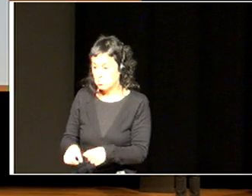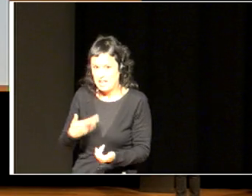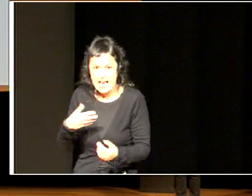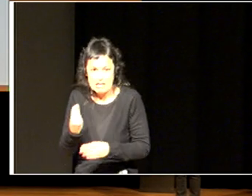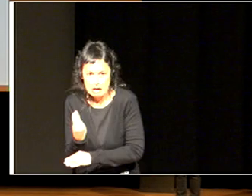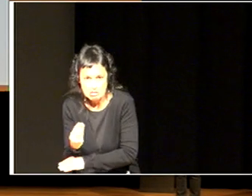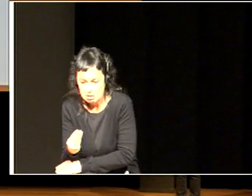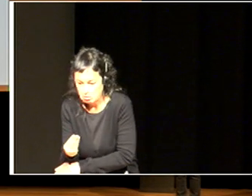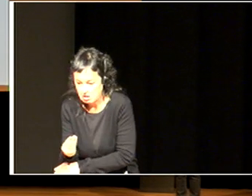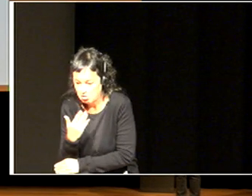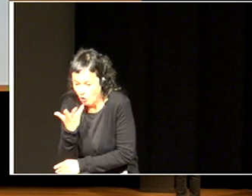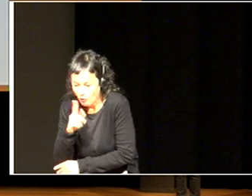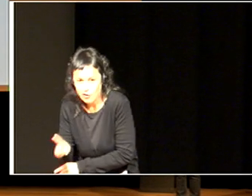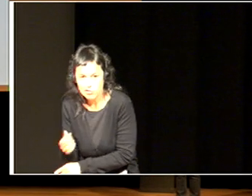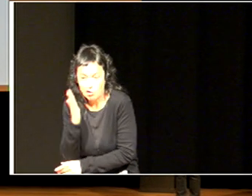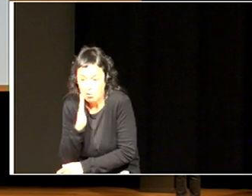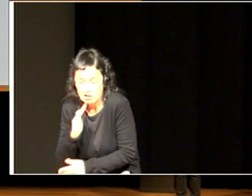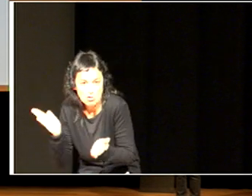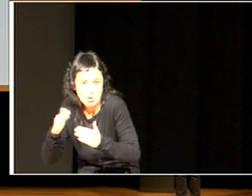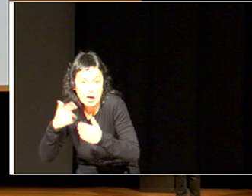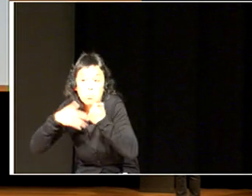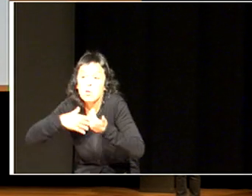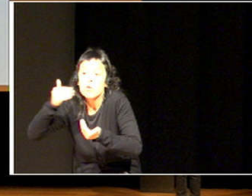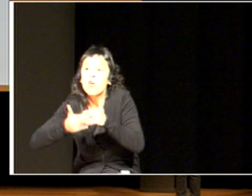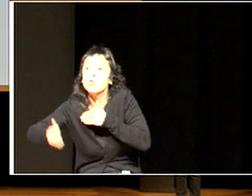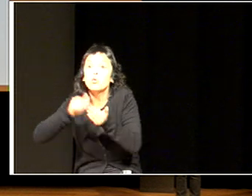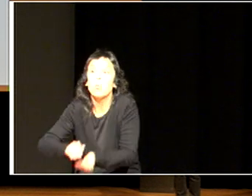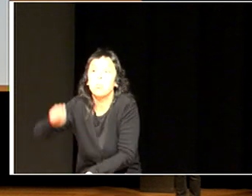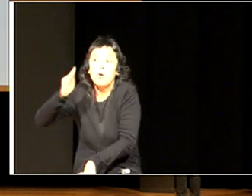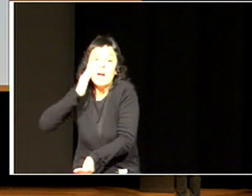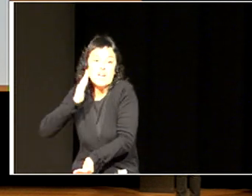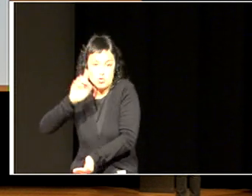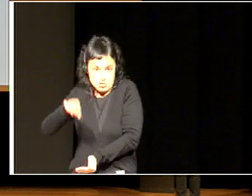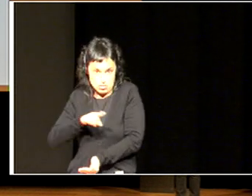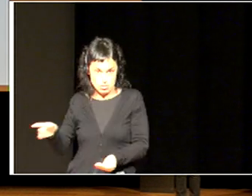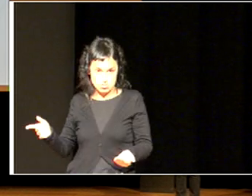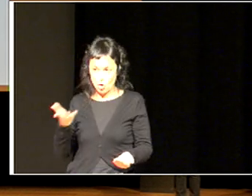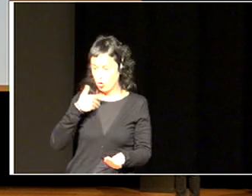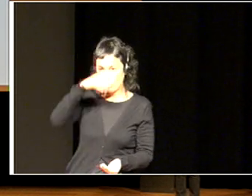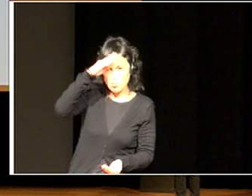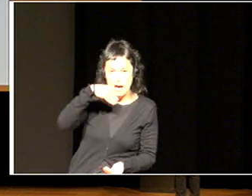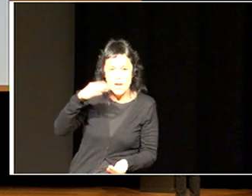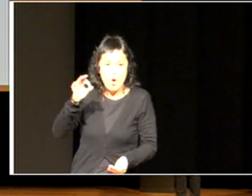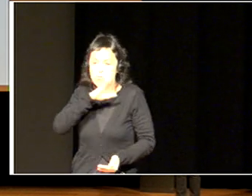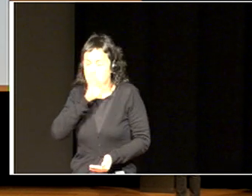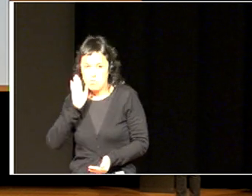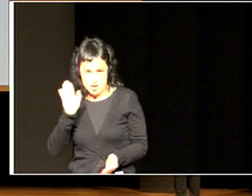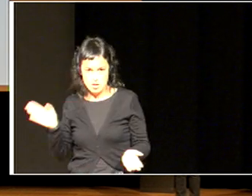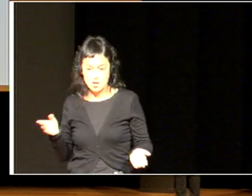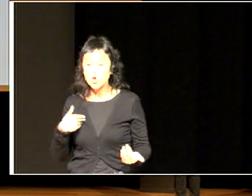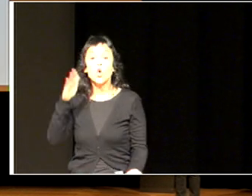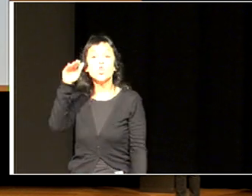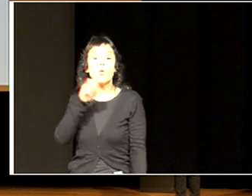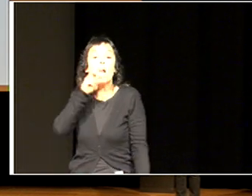conozco no tengo ningún cariño que diga cuando crezca ya veré ya veré está por ver todavía entonces os saludo a quien